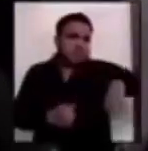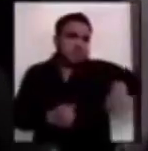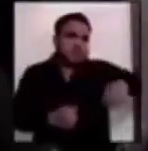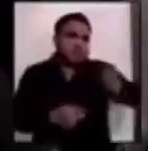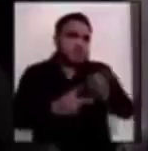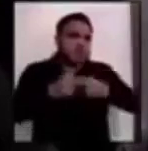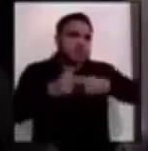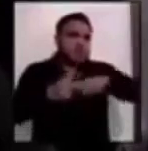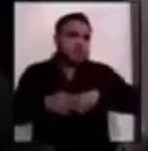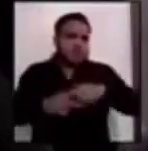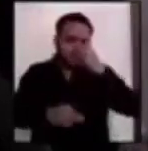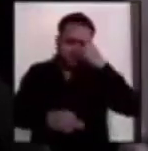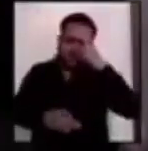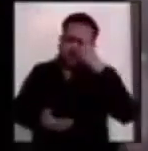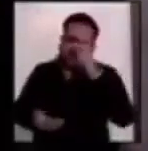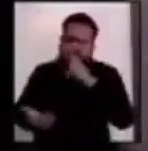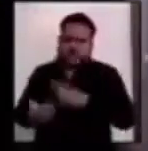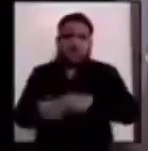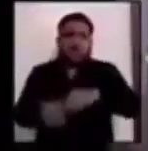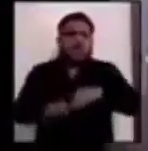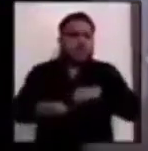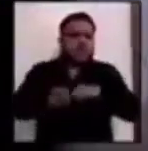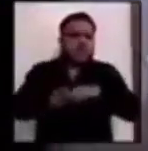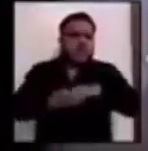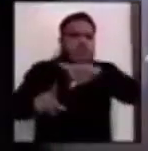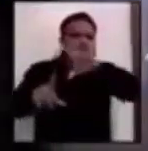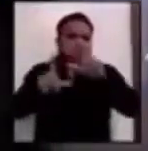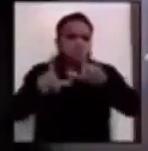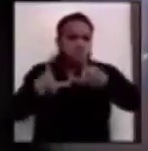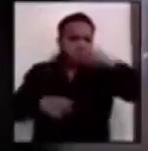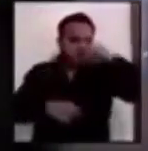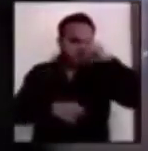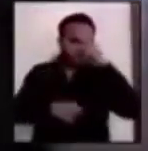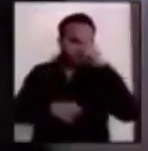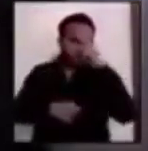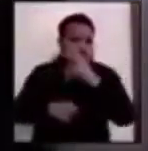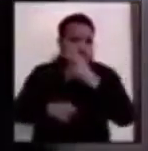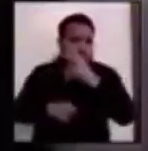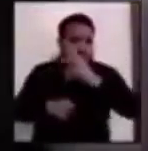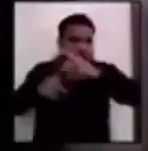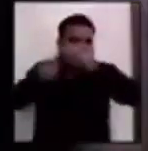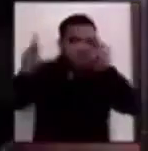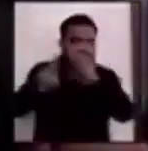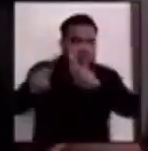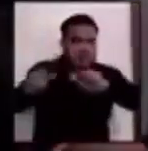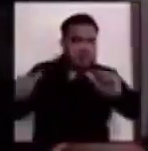por un México un país Paz Muchas gracias por su atención